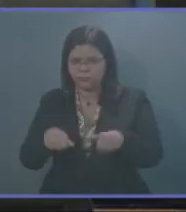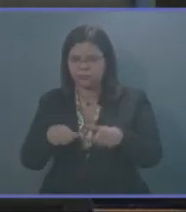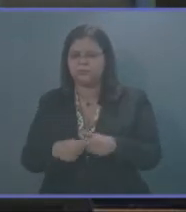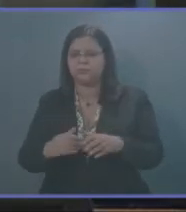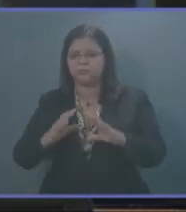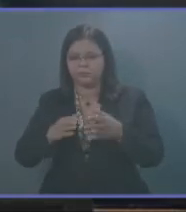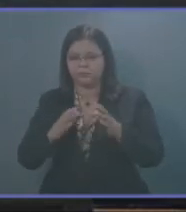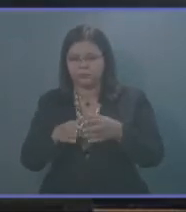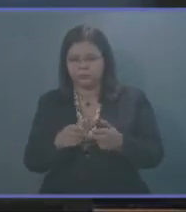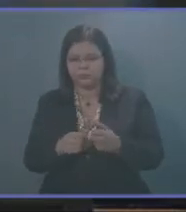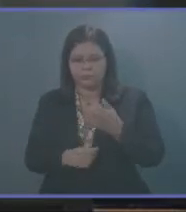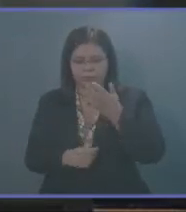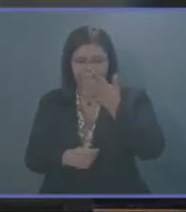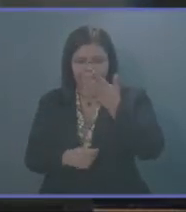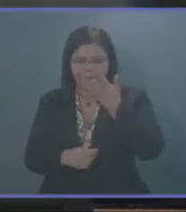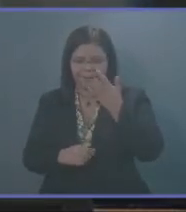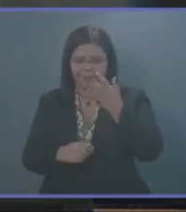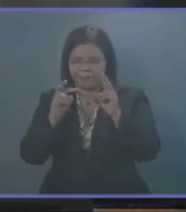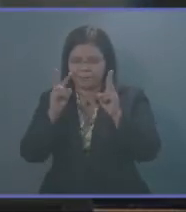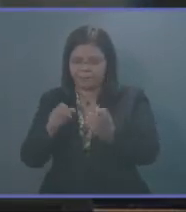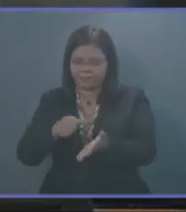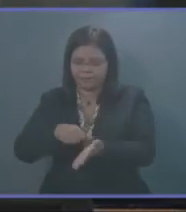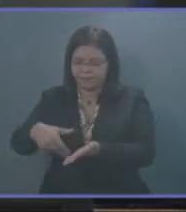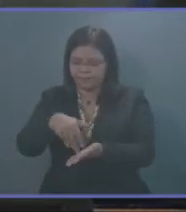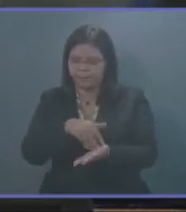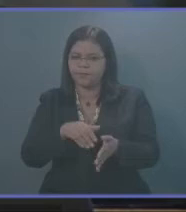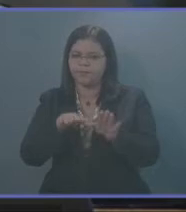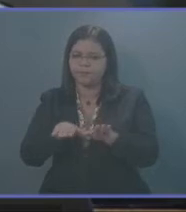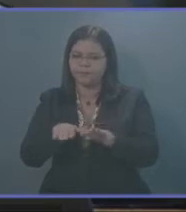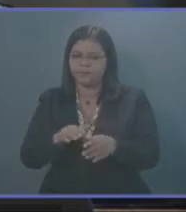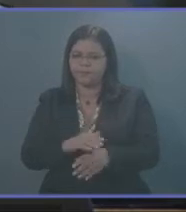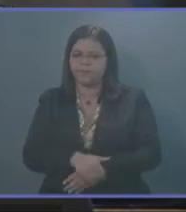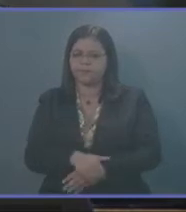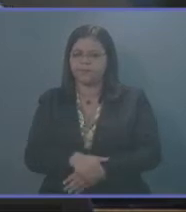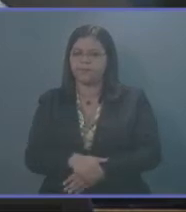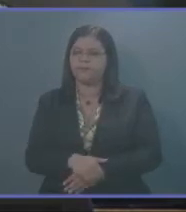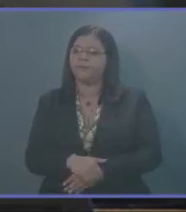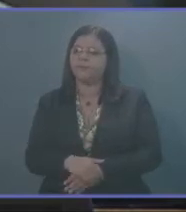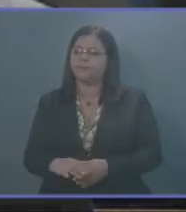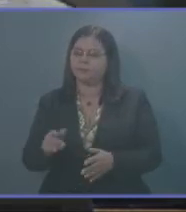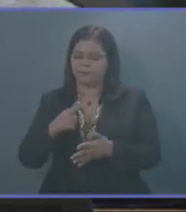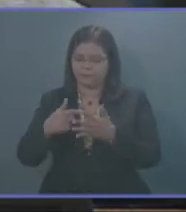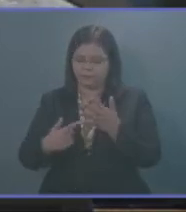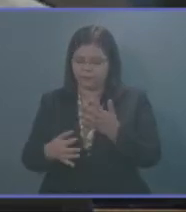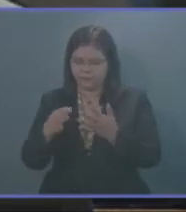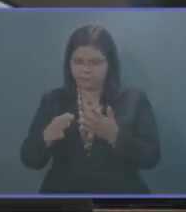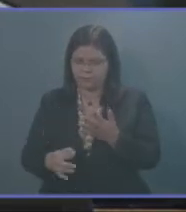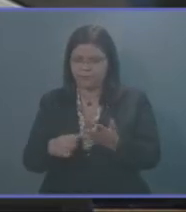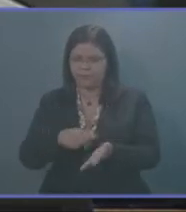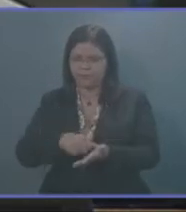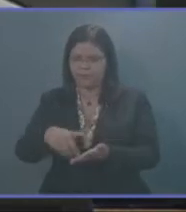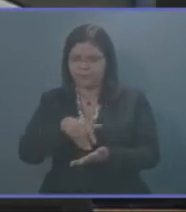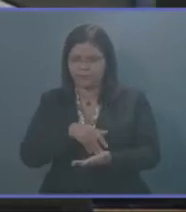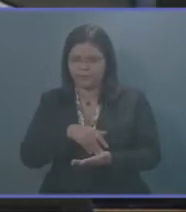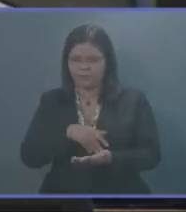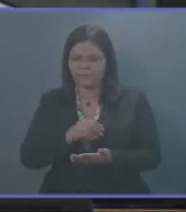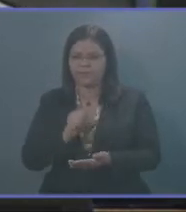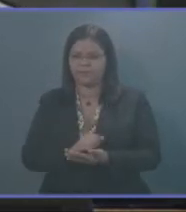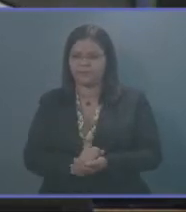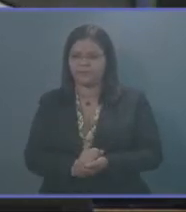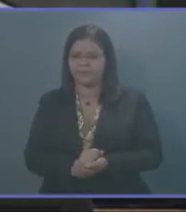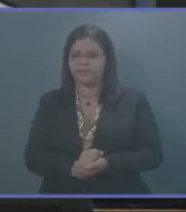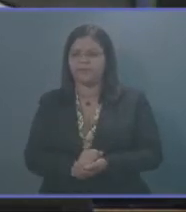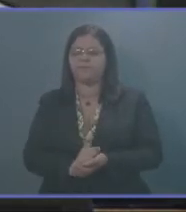la Comisión de Asuntos Municipales, señor presidente. Decreto número. La Asamblea Legislativa